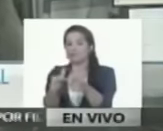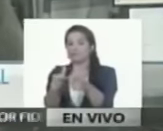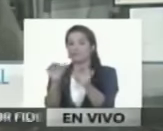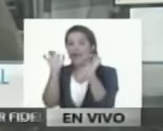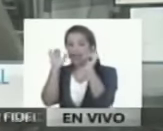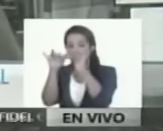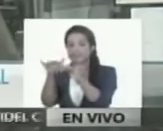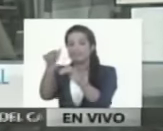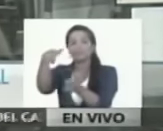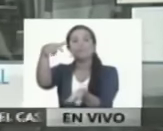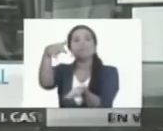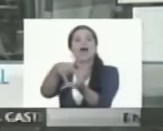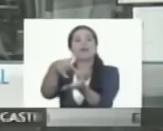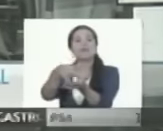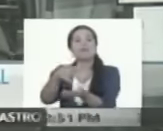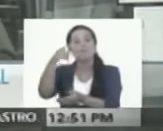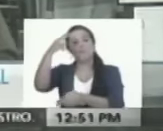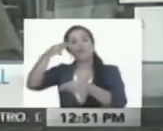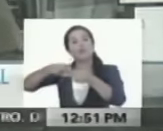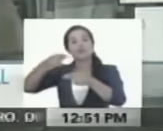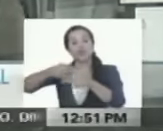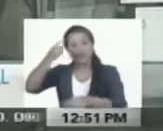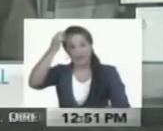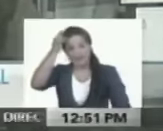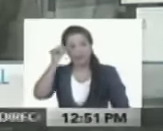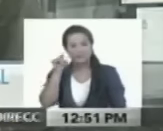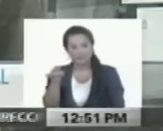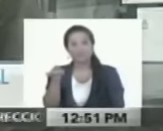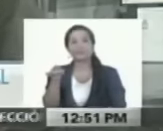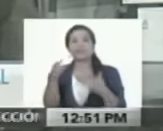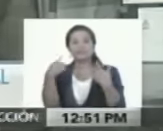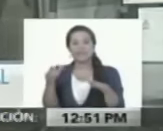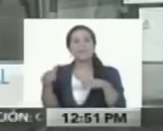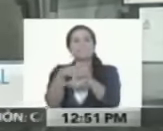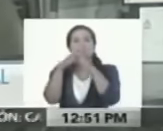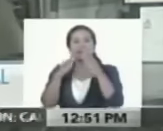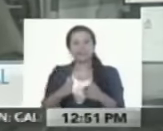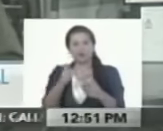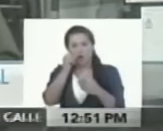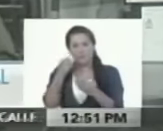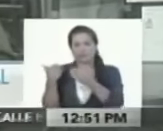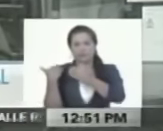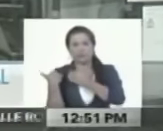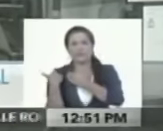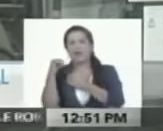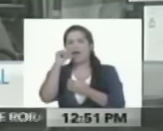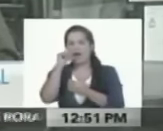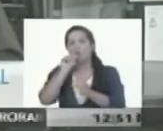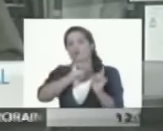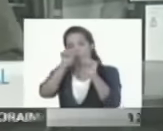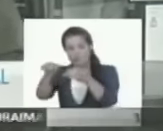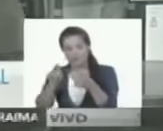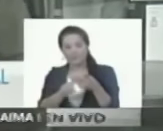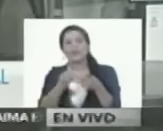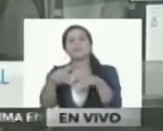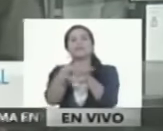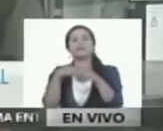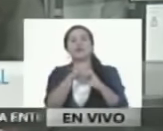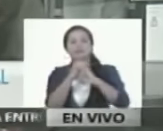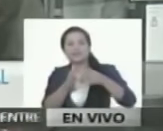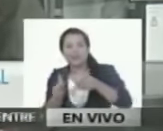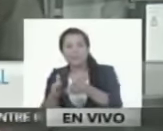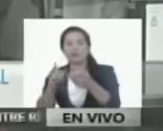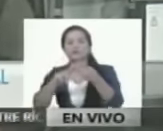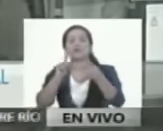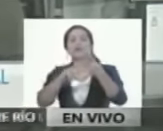multidisciplinaria. Allá en Puerto Cabello se encuentra ahorita ministro del Gabinete de Ecosocialismo y Agua, Transporte, Infraestructura, Energía